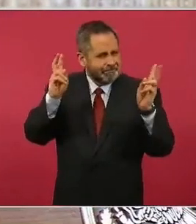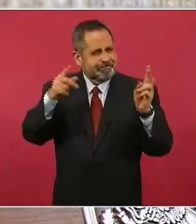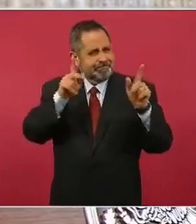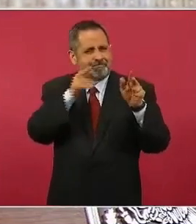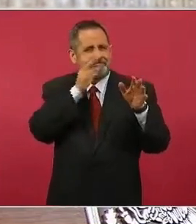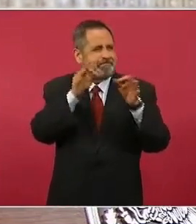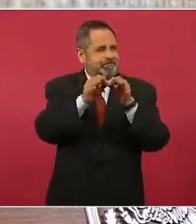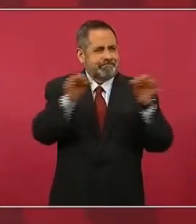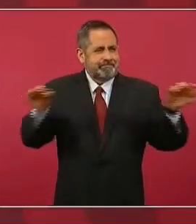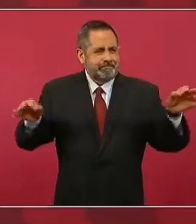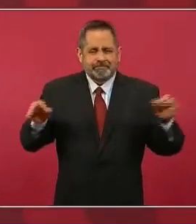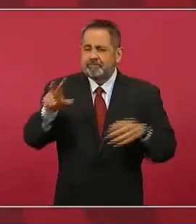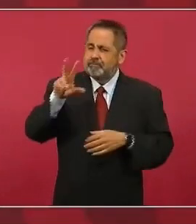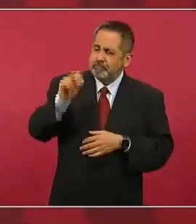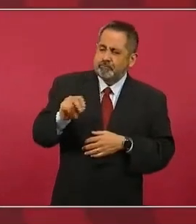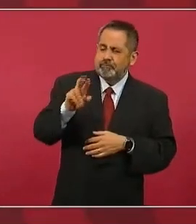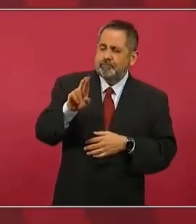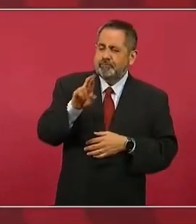la misma